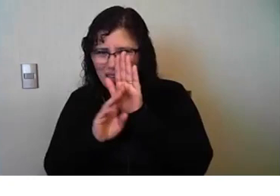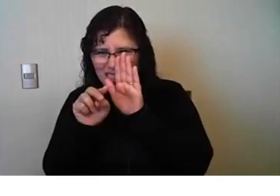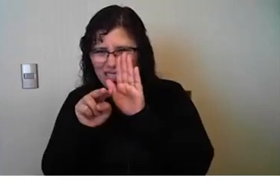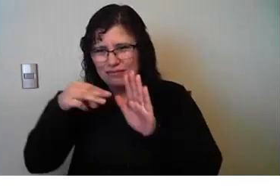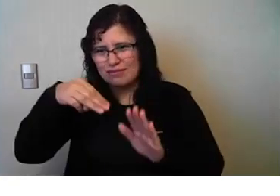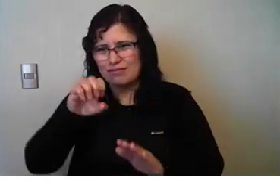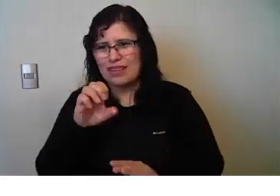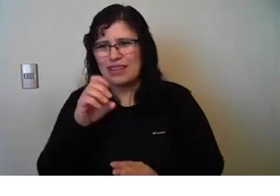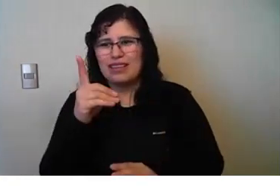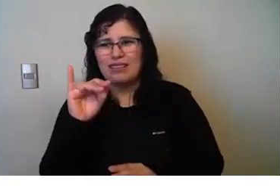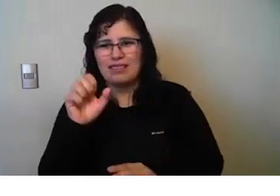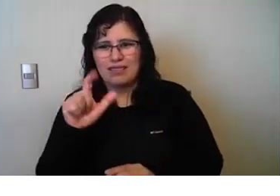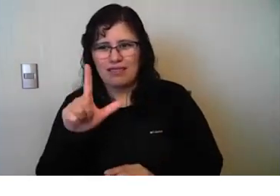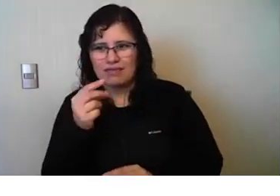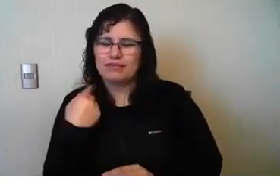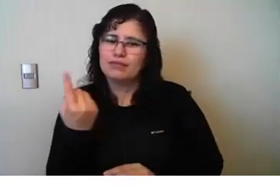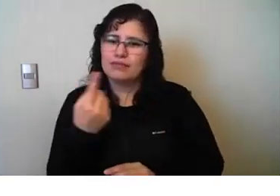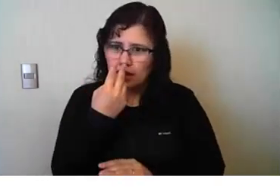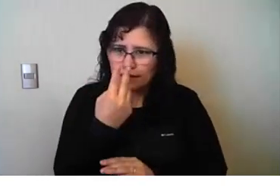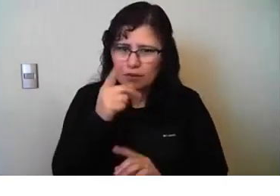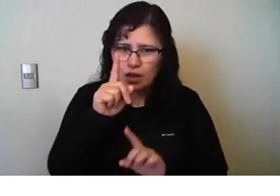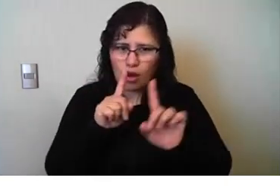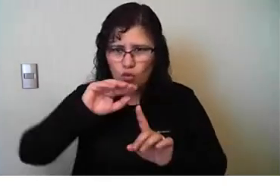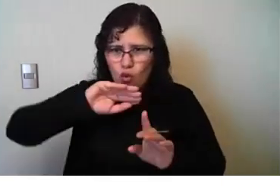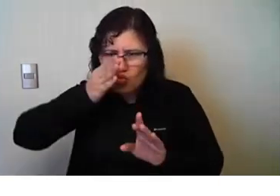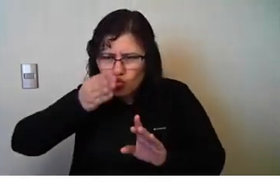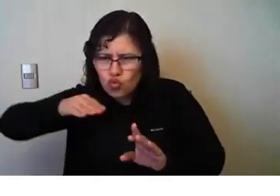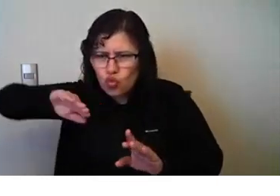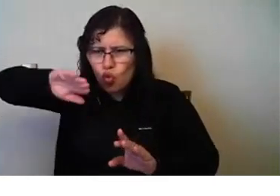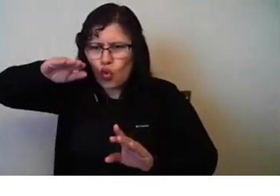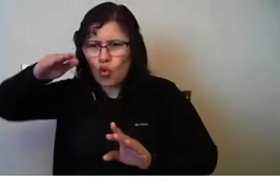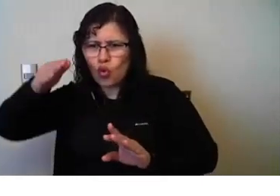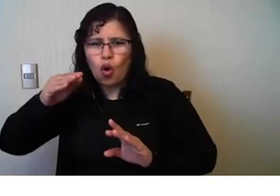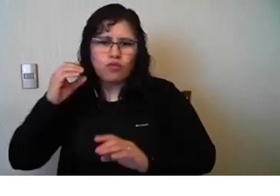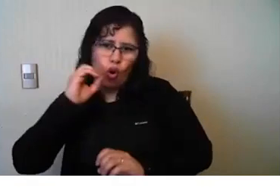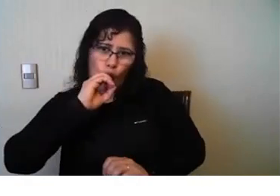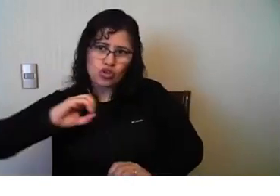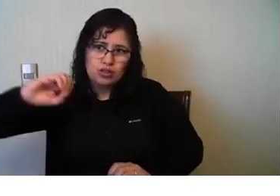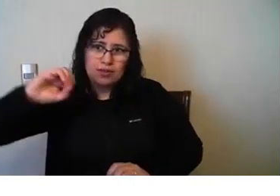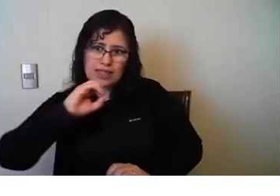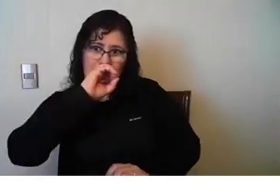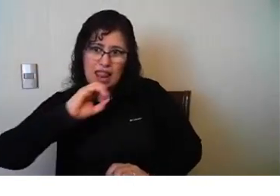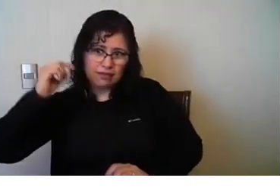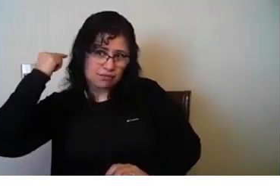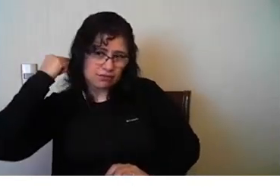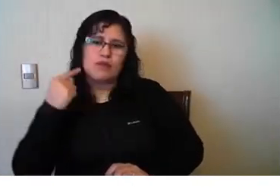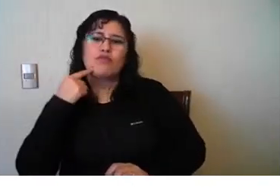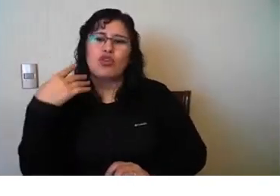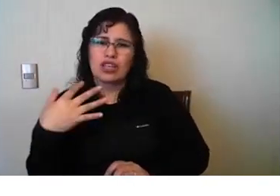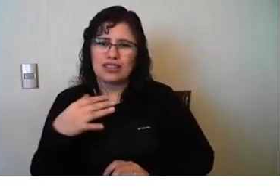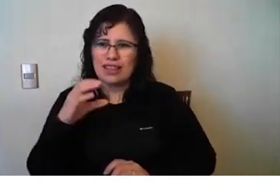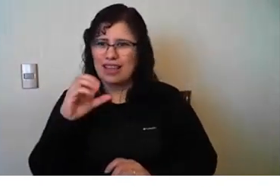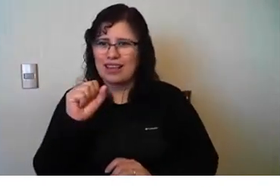tenemos algunos surcos referentes importantes en el lóbulo occipital. Este que está aquí, que es el surco